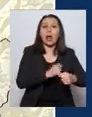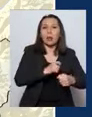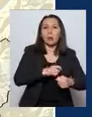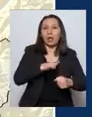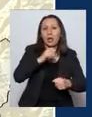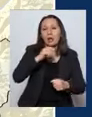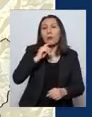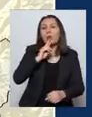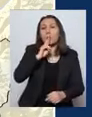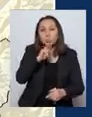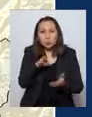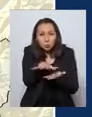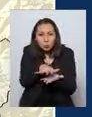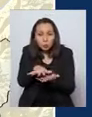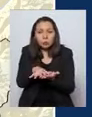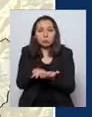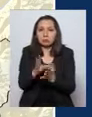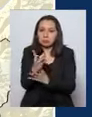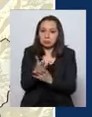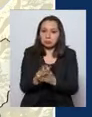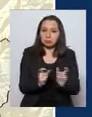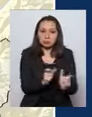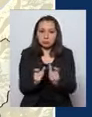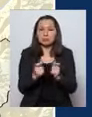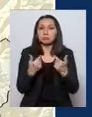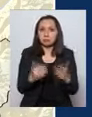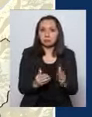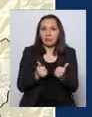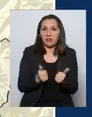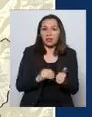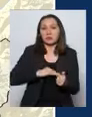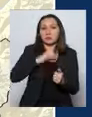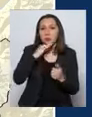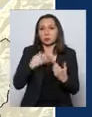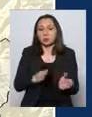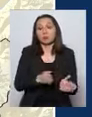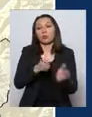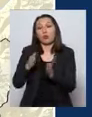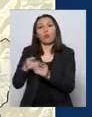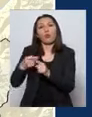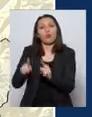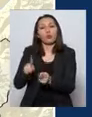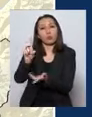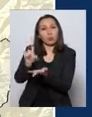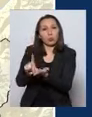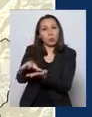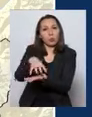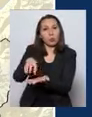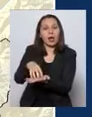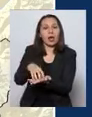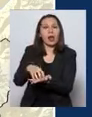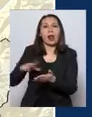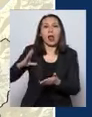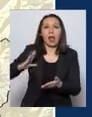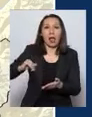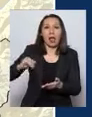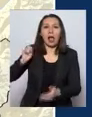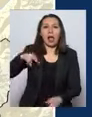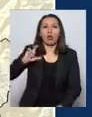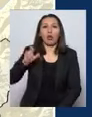que se ha resuelto adecuadamente hasta ahora y este otro brote en angol